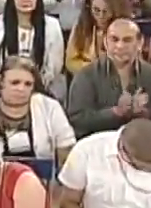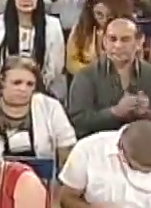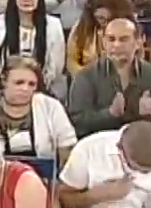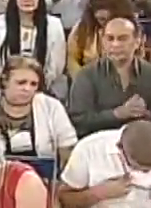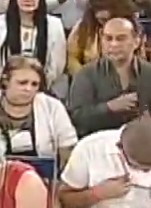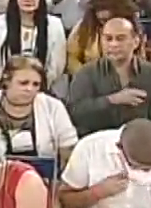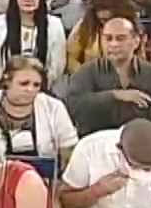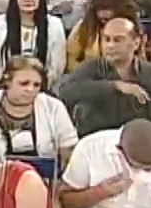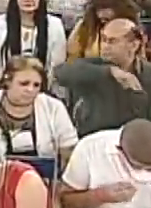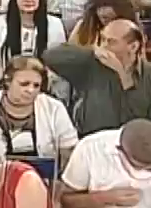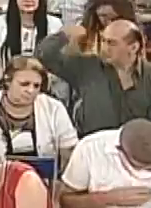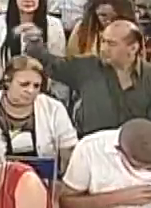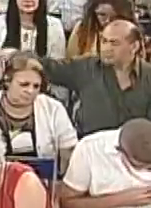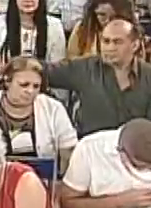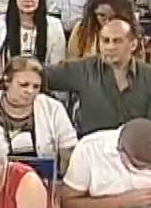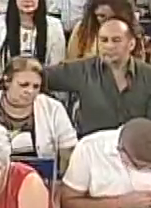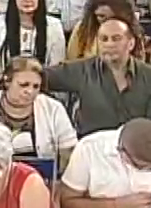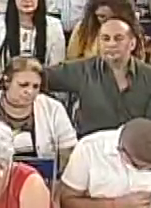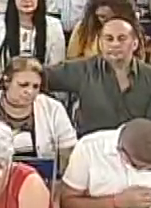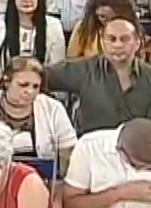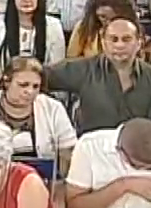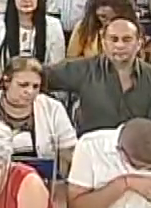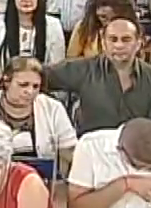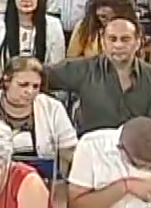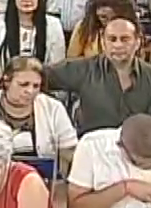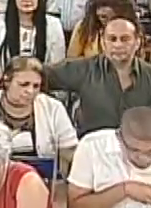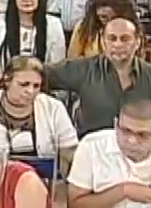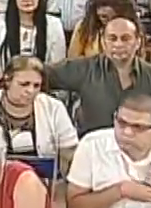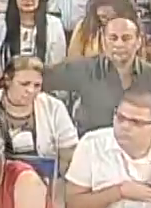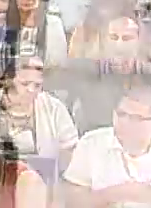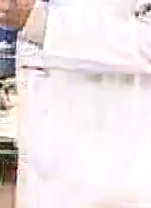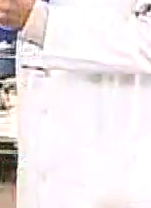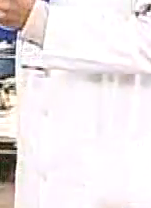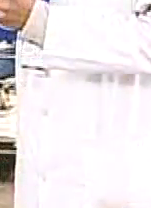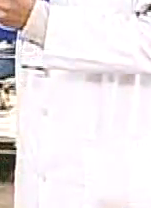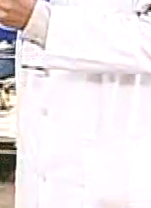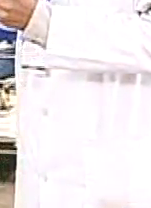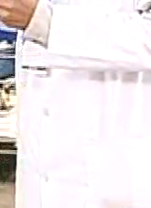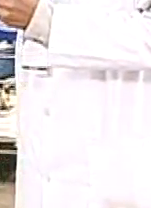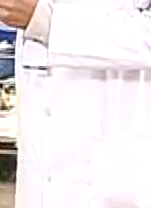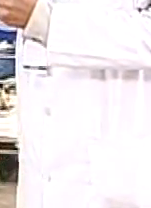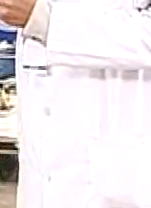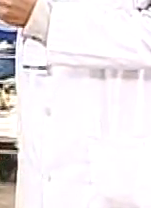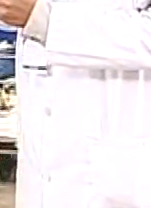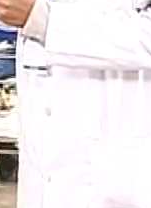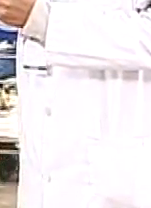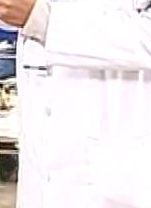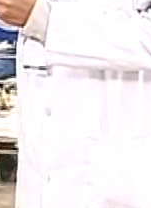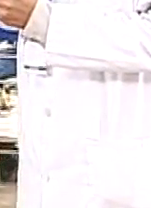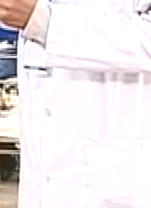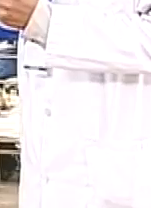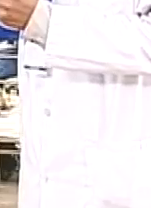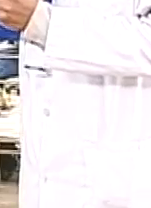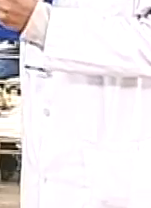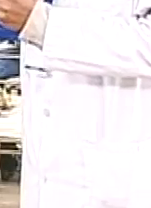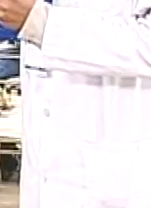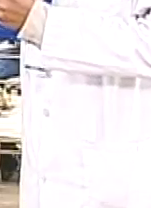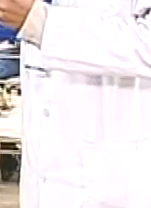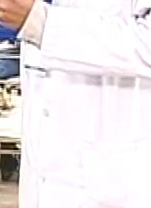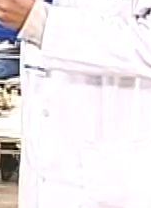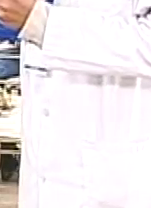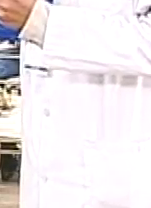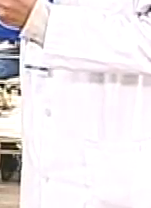Asignación presupuestaria de acuerdo al rendimiento y productividad en el sistema de gestión de